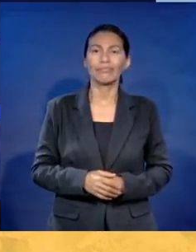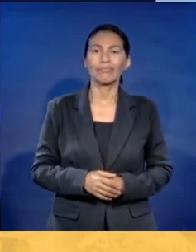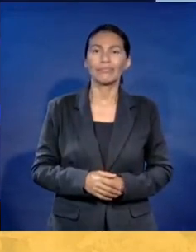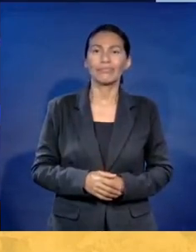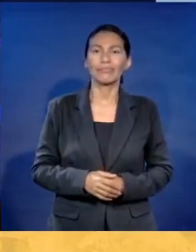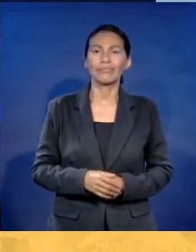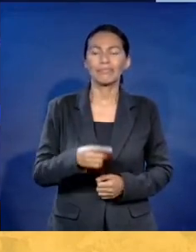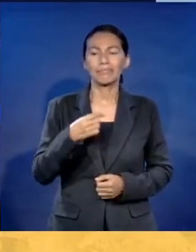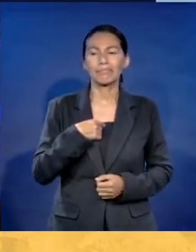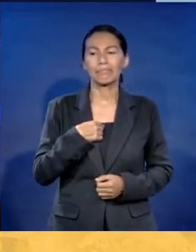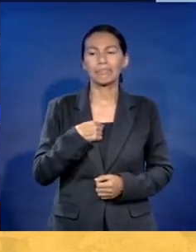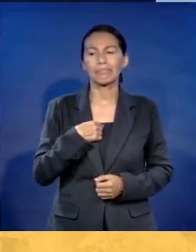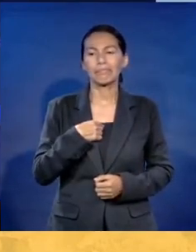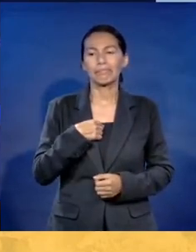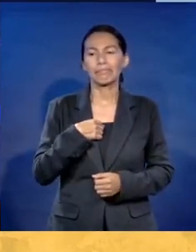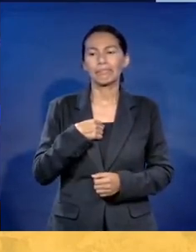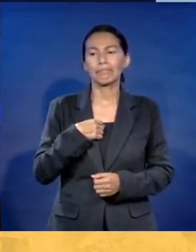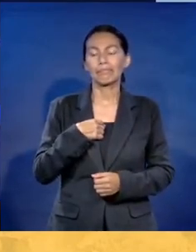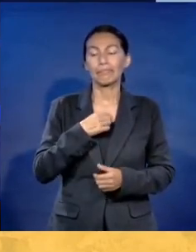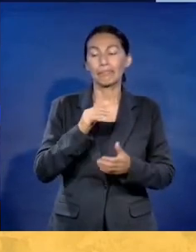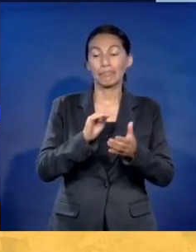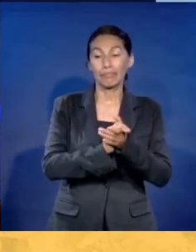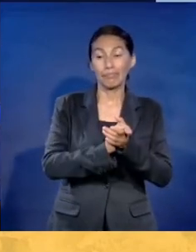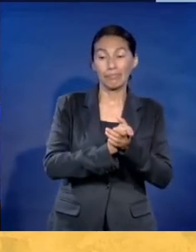le fue infiel a mi esposo pastor